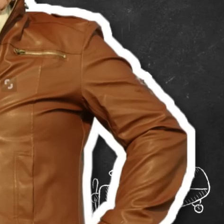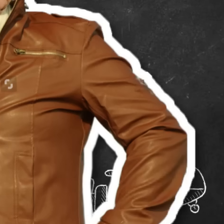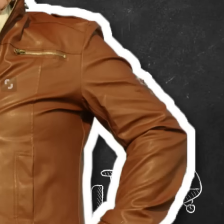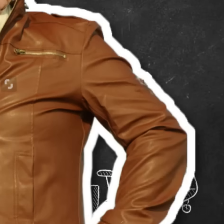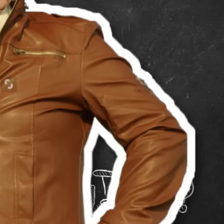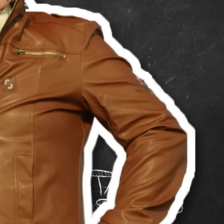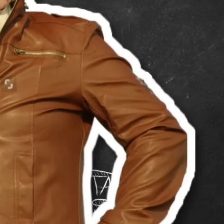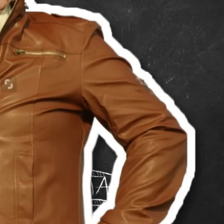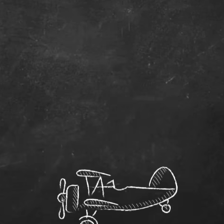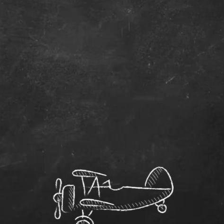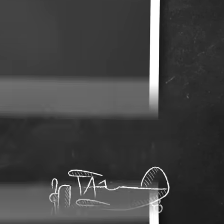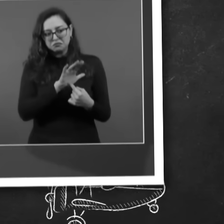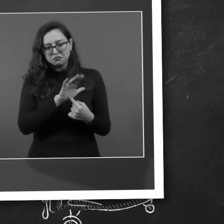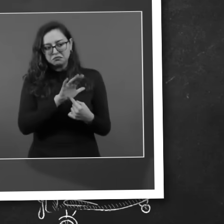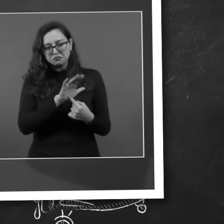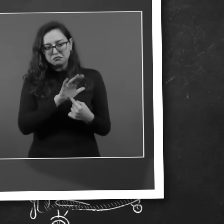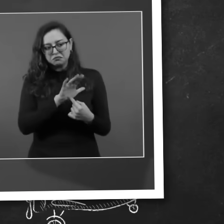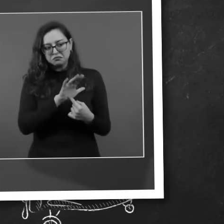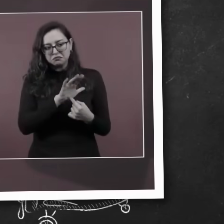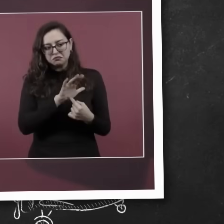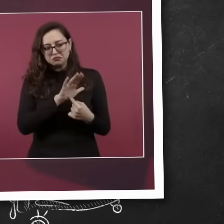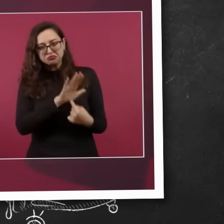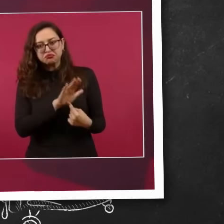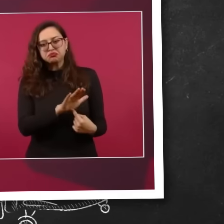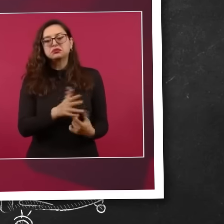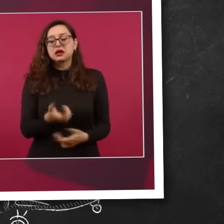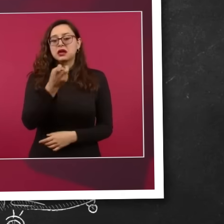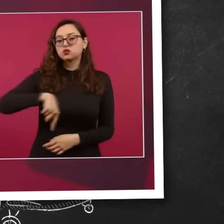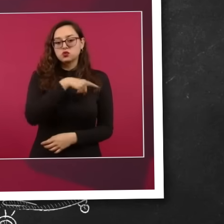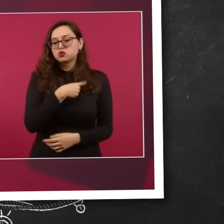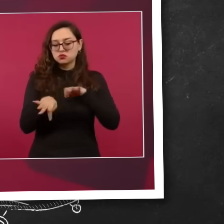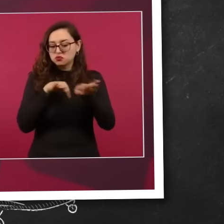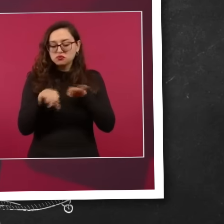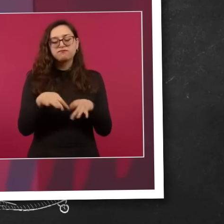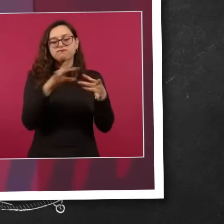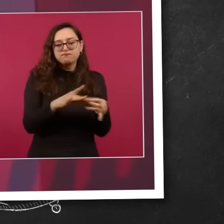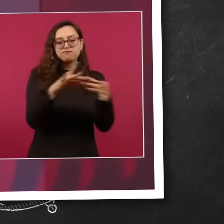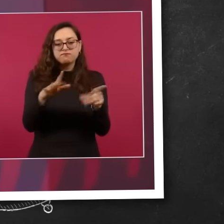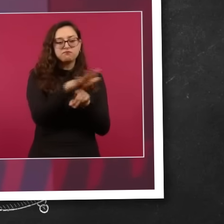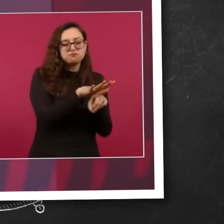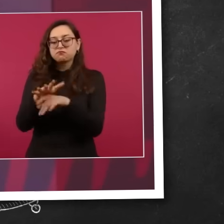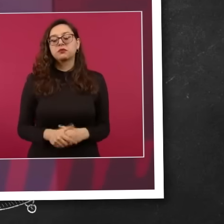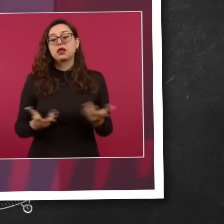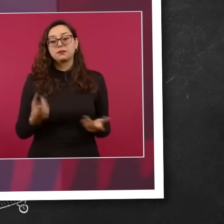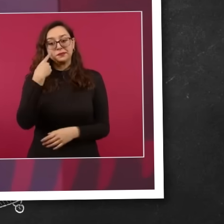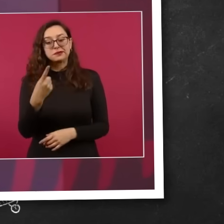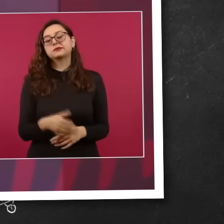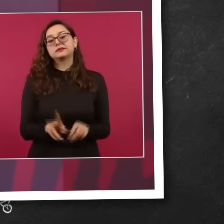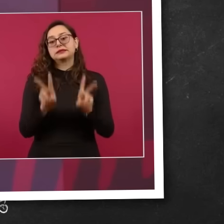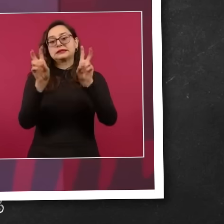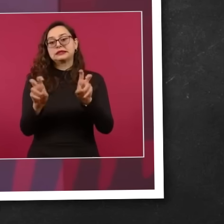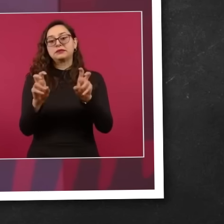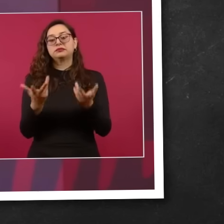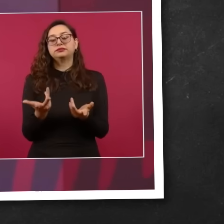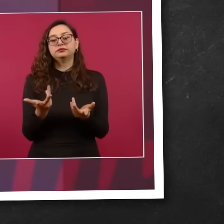con este muchacho! Dijiste que no sería nada forzoso. Se está buscando que los aviones de carga